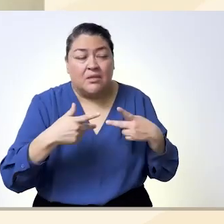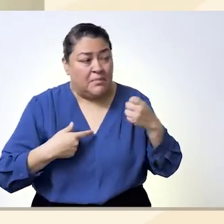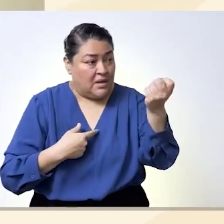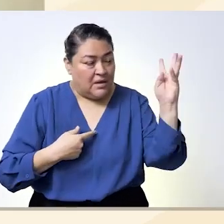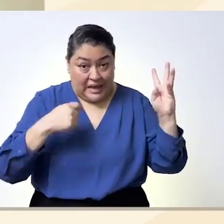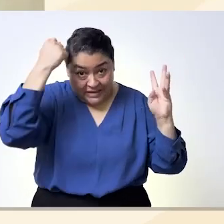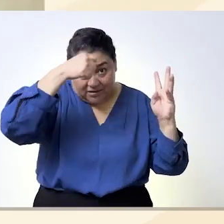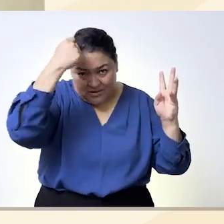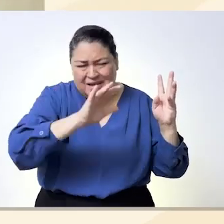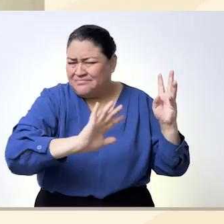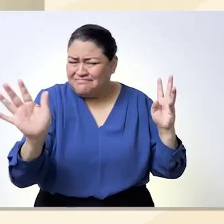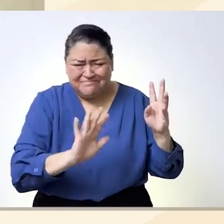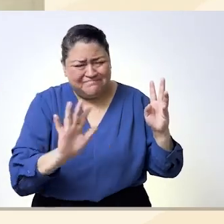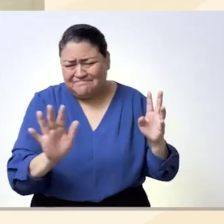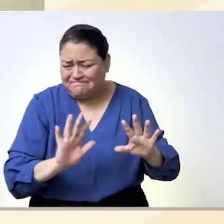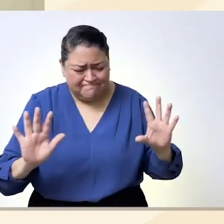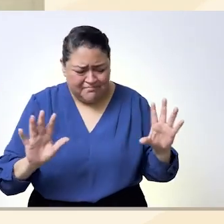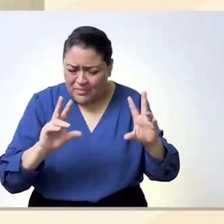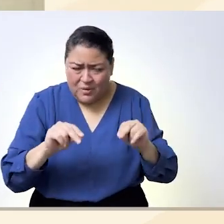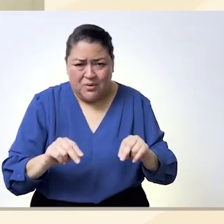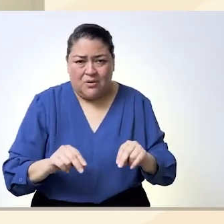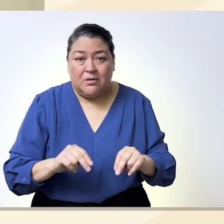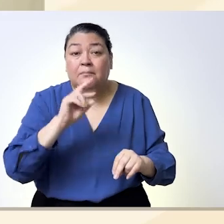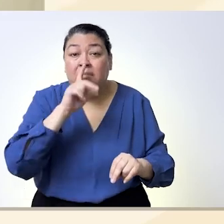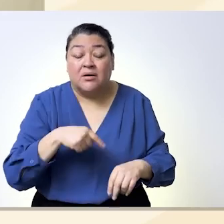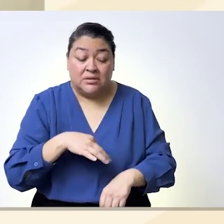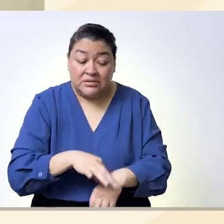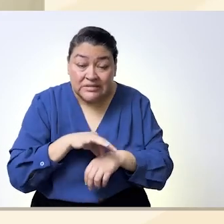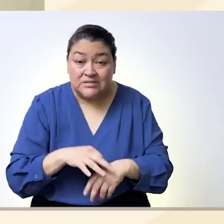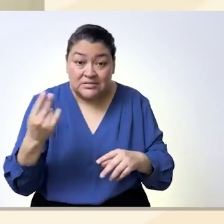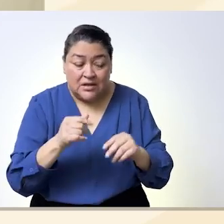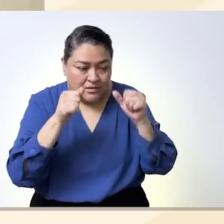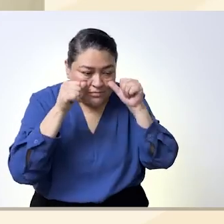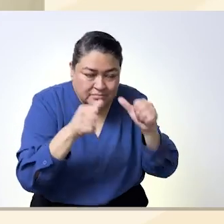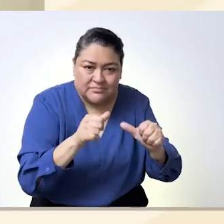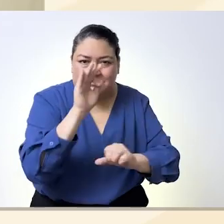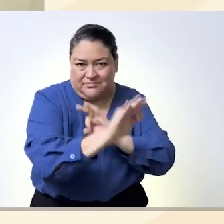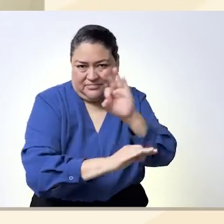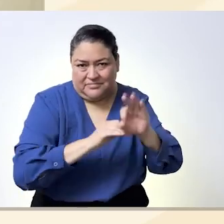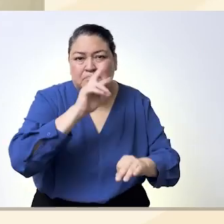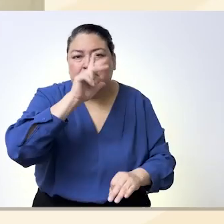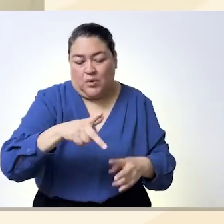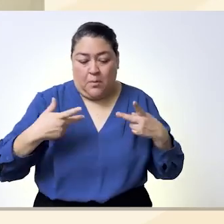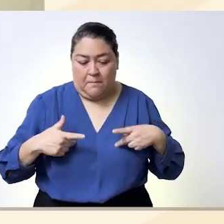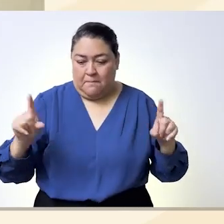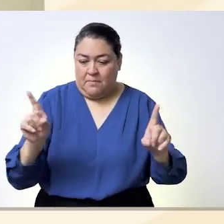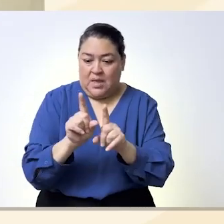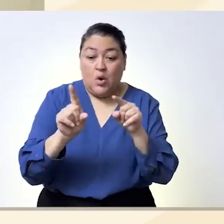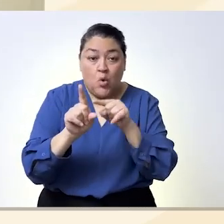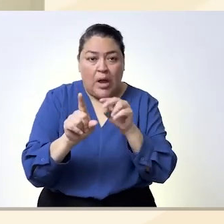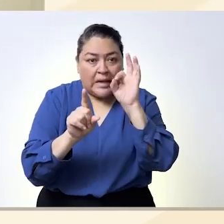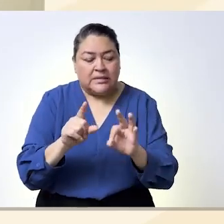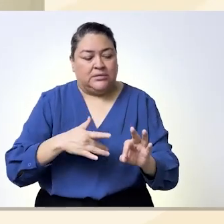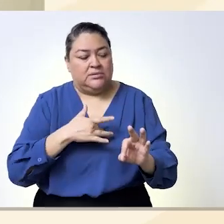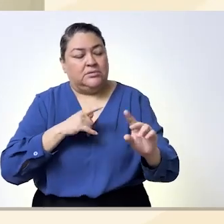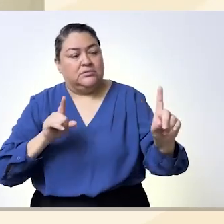¿Pero qué hago? Es como, de verdad, hace mucha más diferencia una persona que sea auténticamente muy empática y que escuche, a una persona que tenga